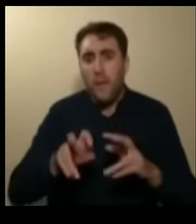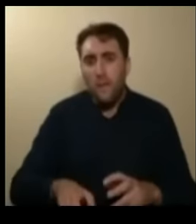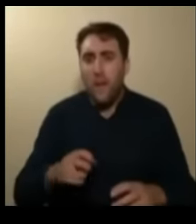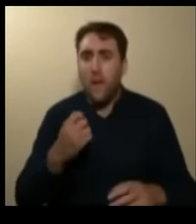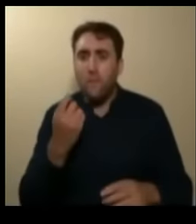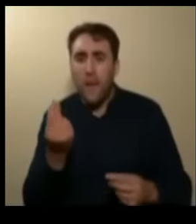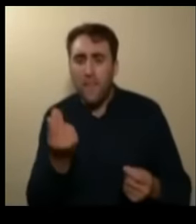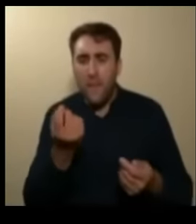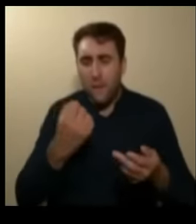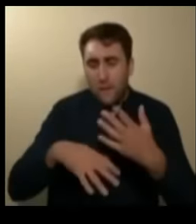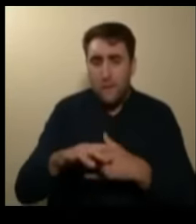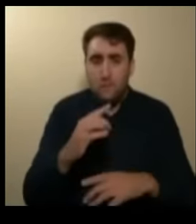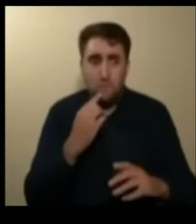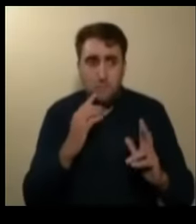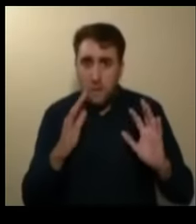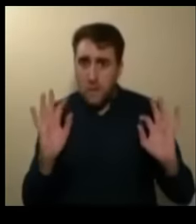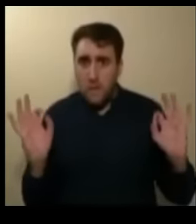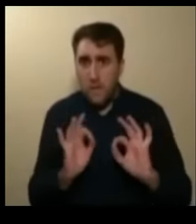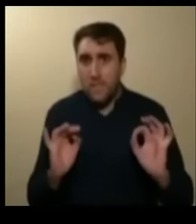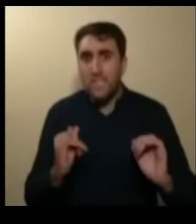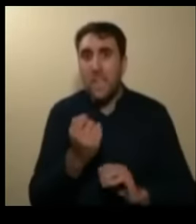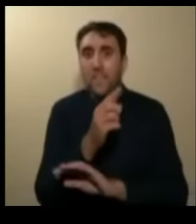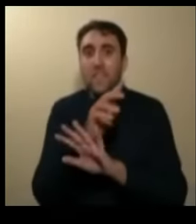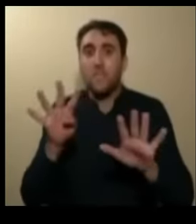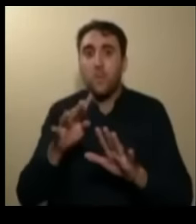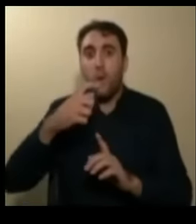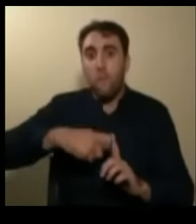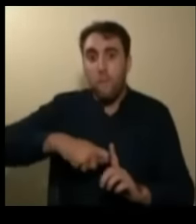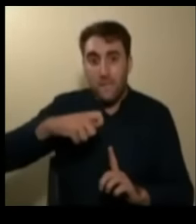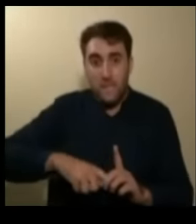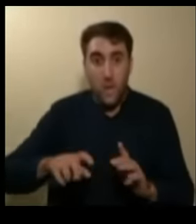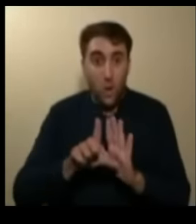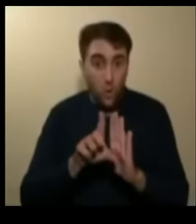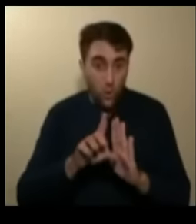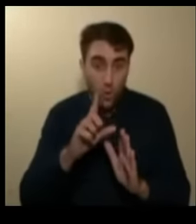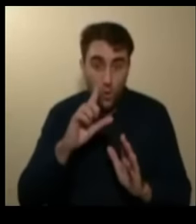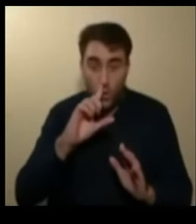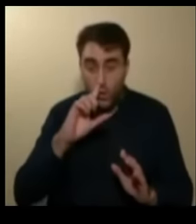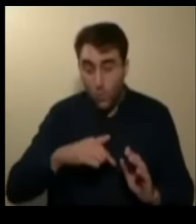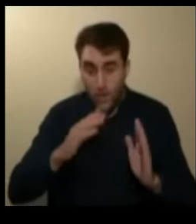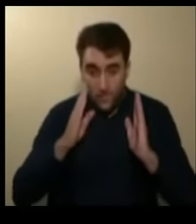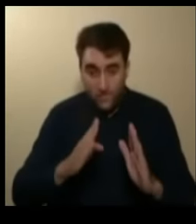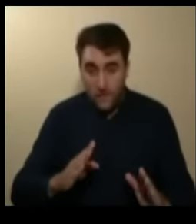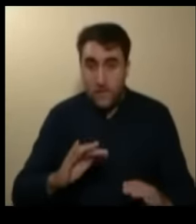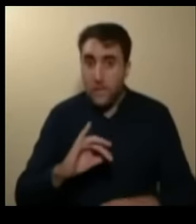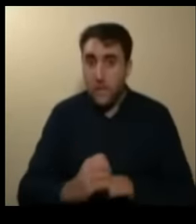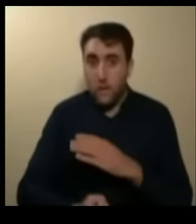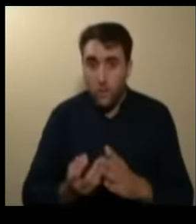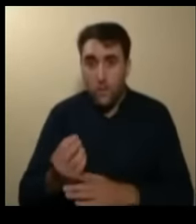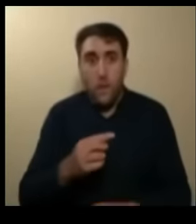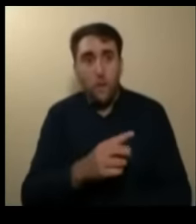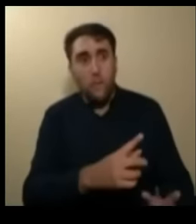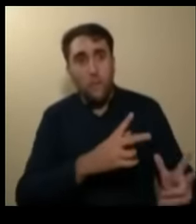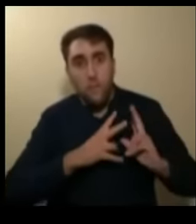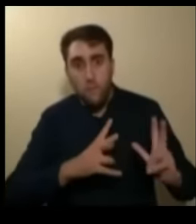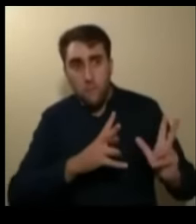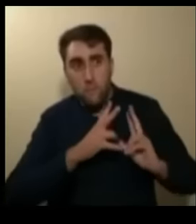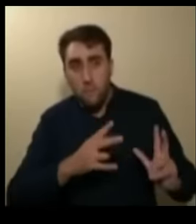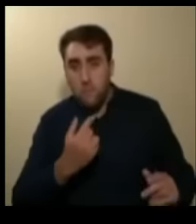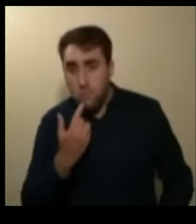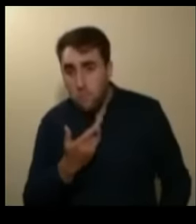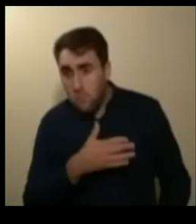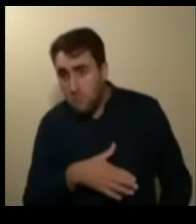aquí tampoco se han cumplido. Hace 19 meses que la LUC está vigente. Ninguna de las cosas que el senador Vergara ha dicho que iban a